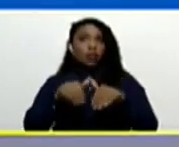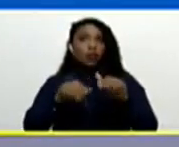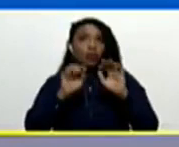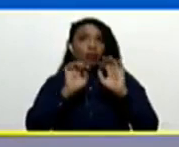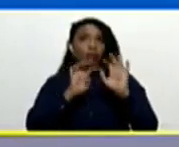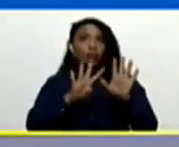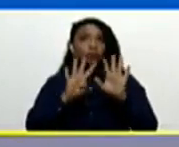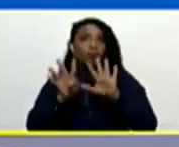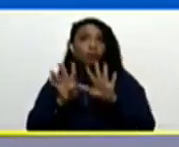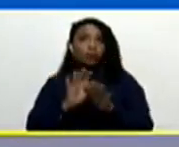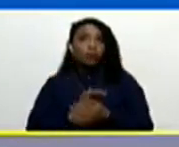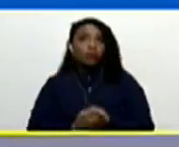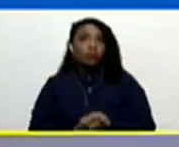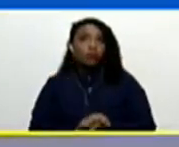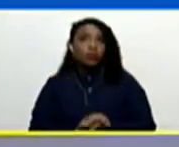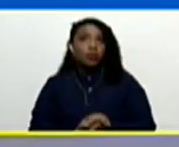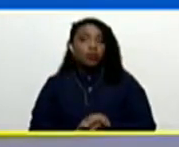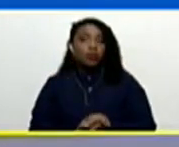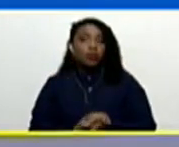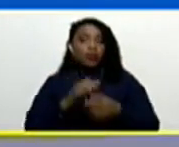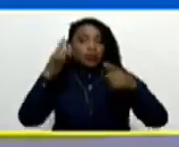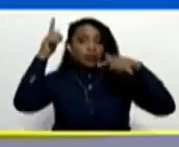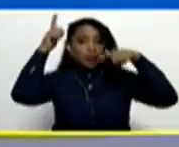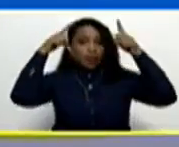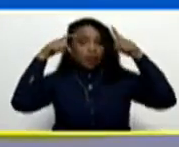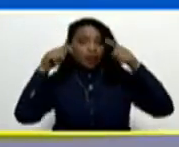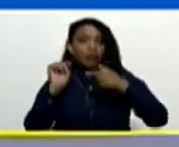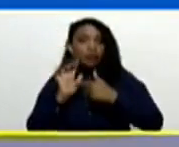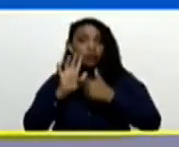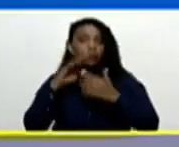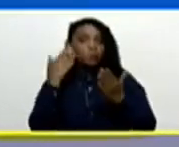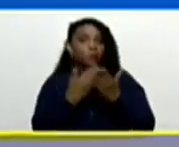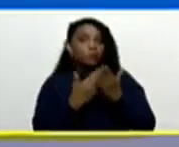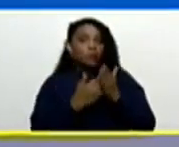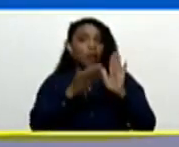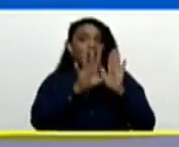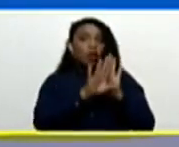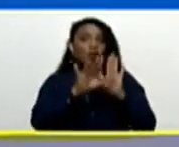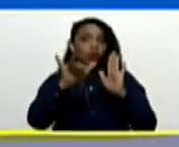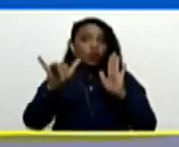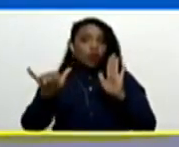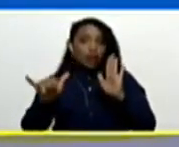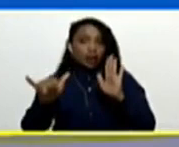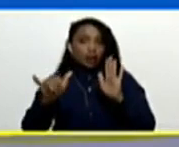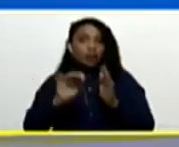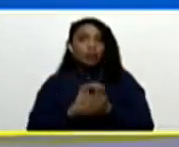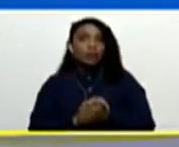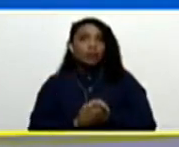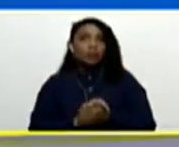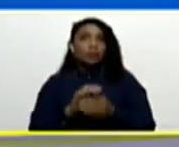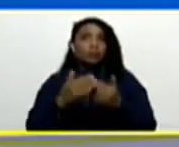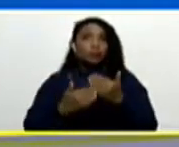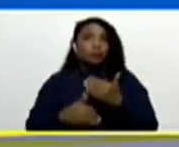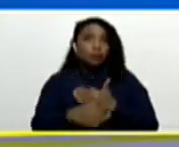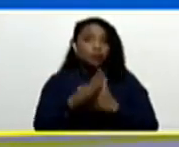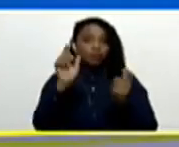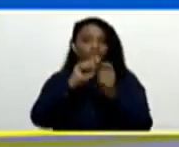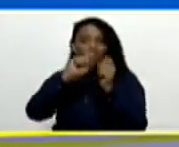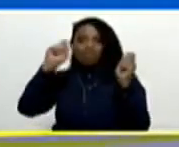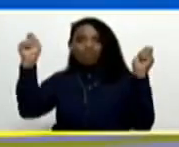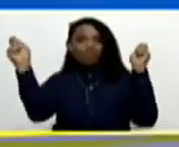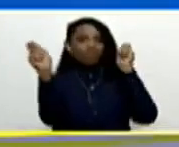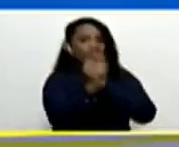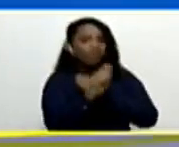99 con Hugo Chávez, que plantea la constituyente, que la lleva adelante, que transforma